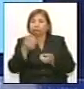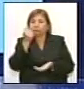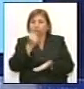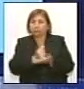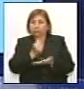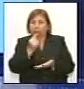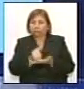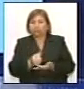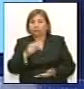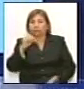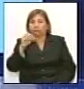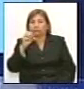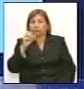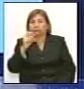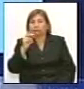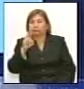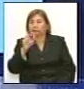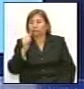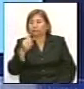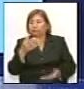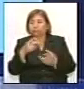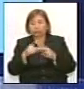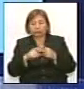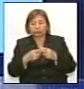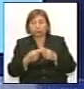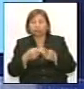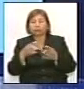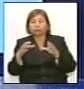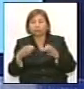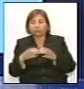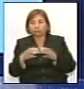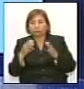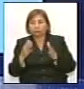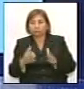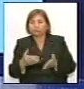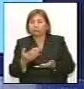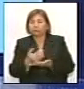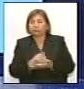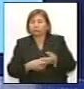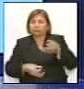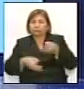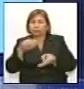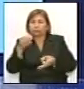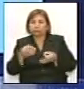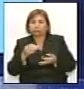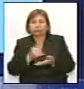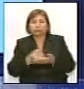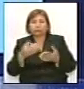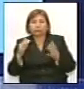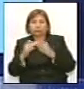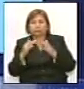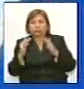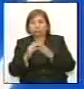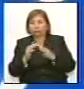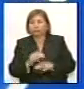notarial. La iniciativa fue aprobada en la sesión conjunta de las comisiones de Justicia y de Vivienda.